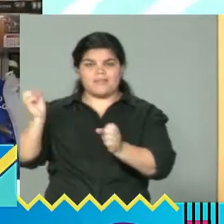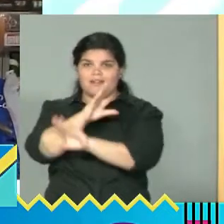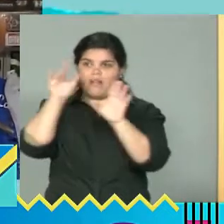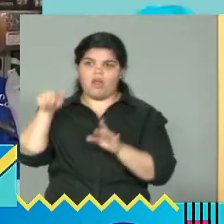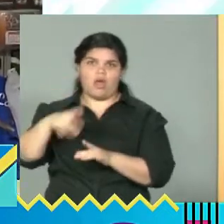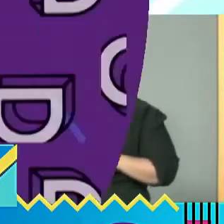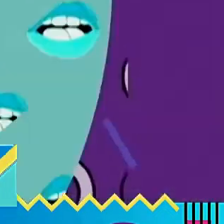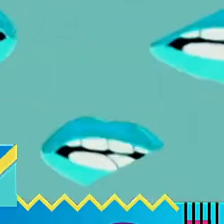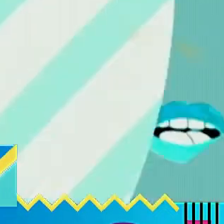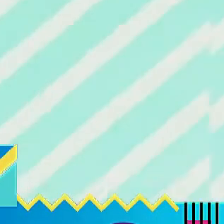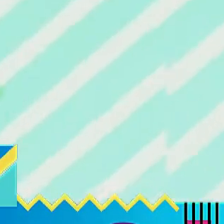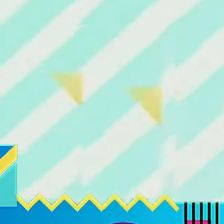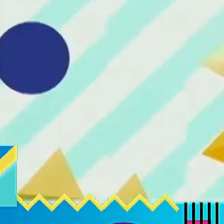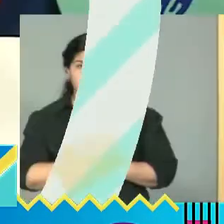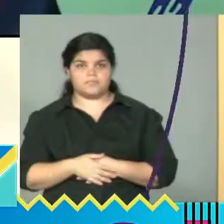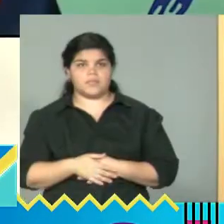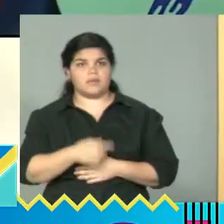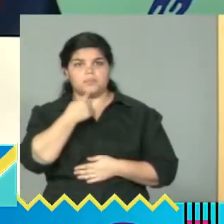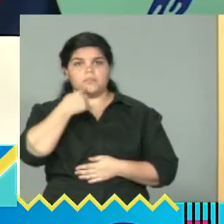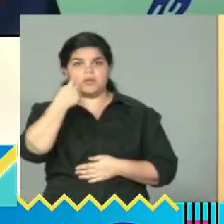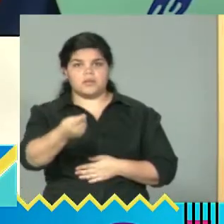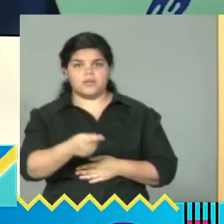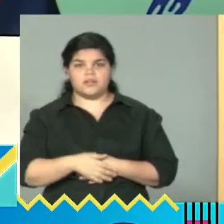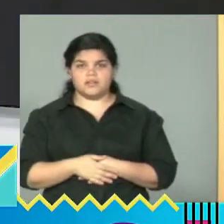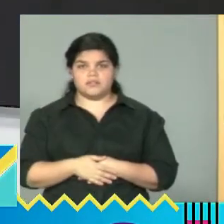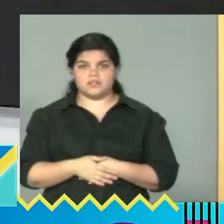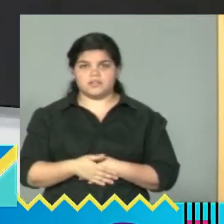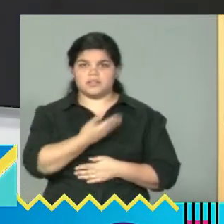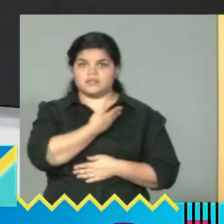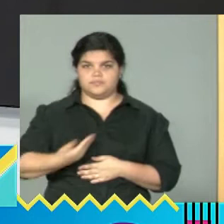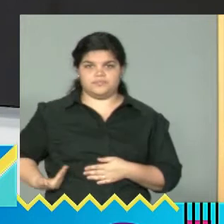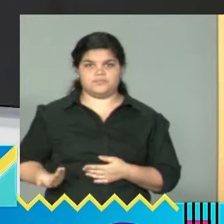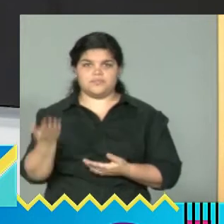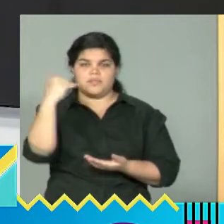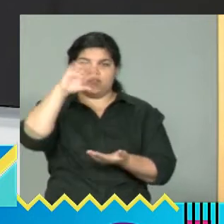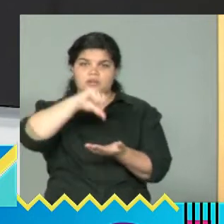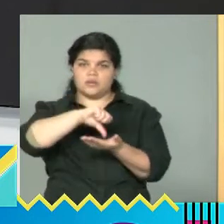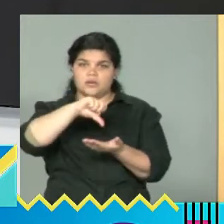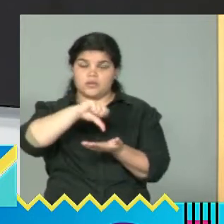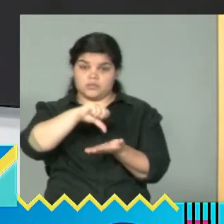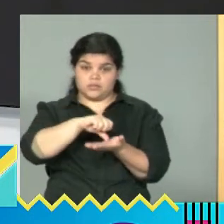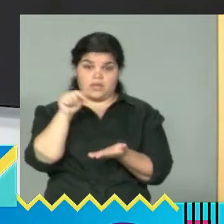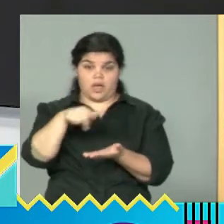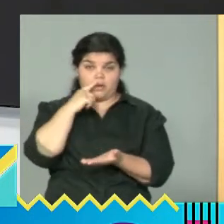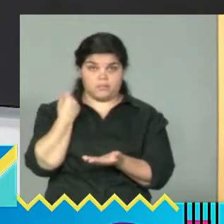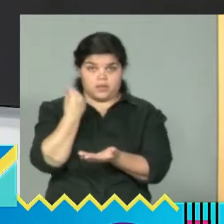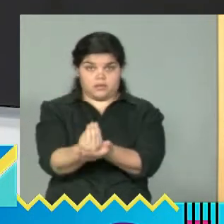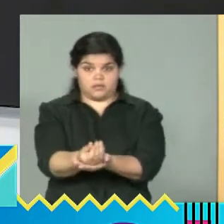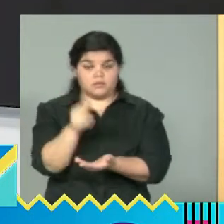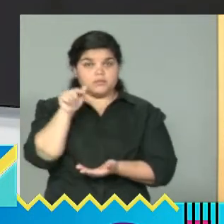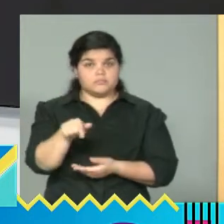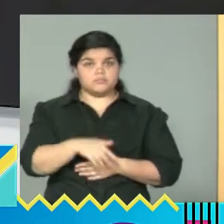preguntaba por Sturzenegger porque en los medios... notas periodísticas, se lo ha ponderado, ¿no? En este juego especulativo